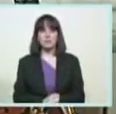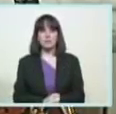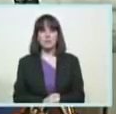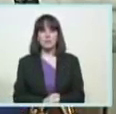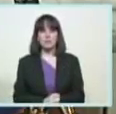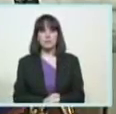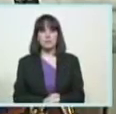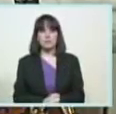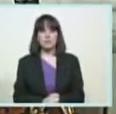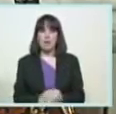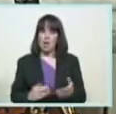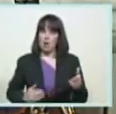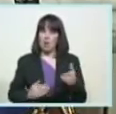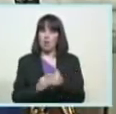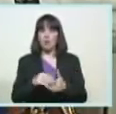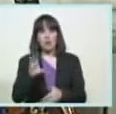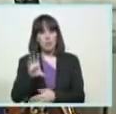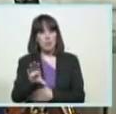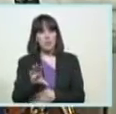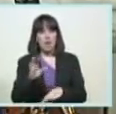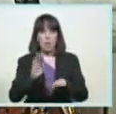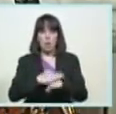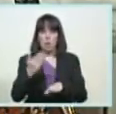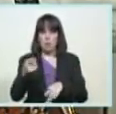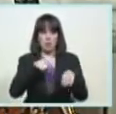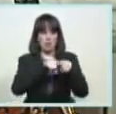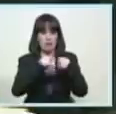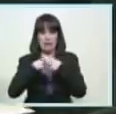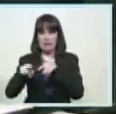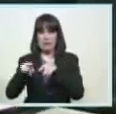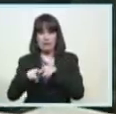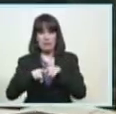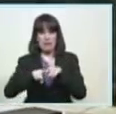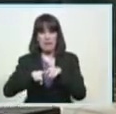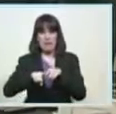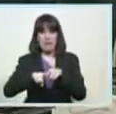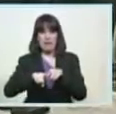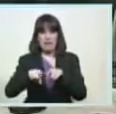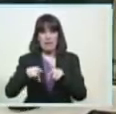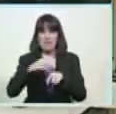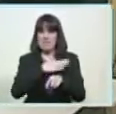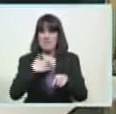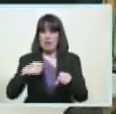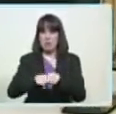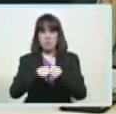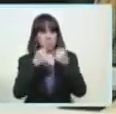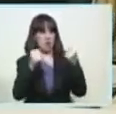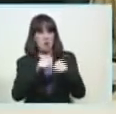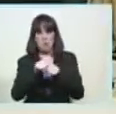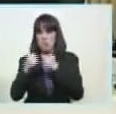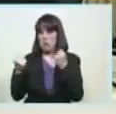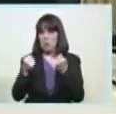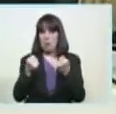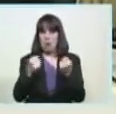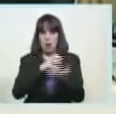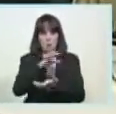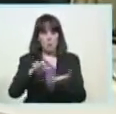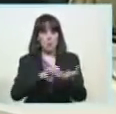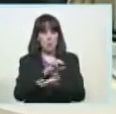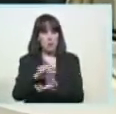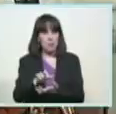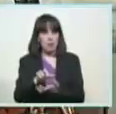antipatria es cuando una crítica trata de meter el dedo en la llaga no para buscar curar la llaga